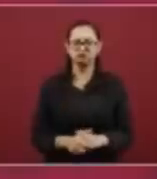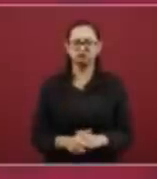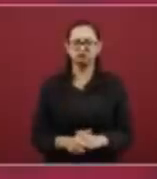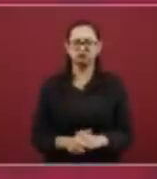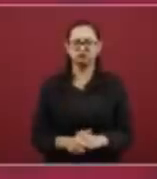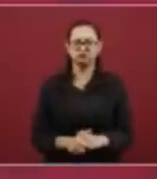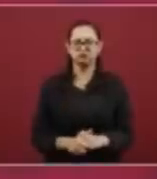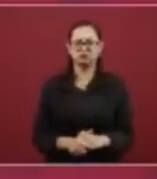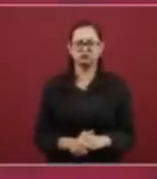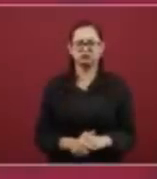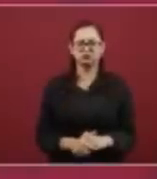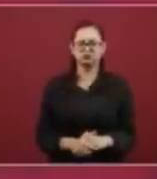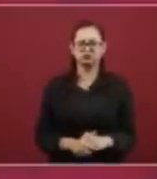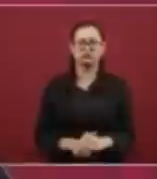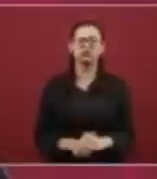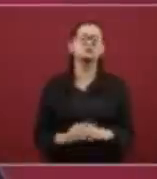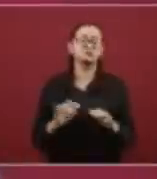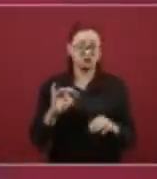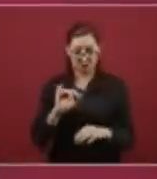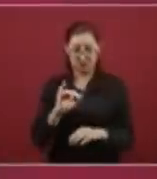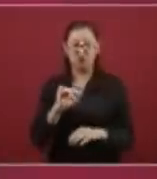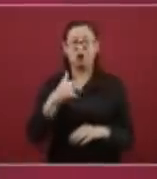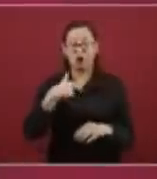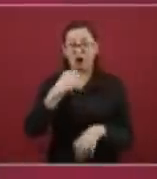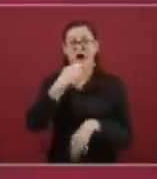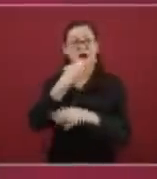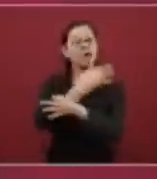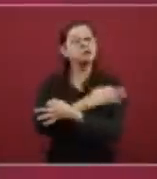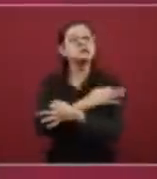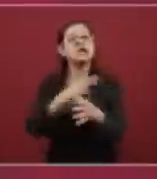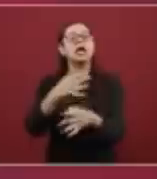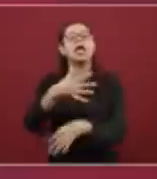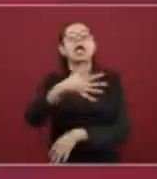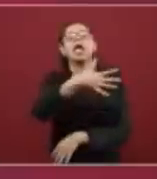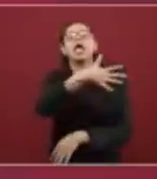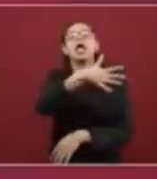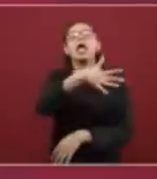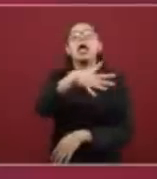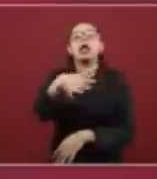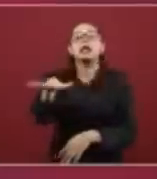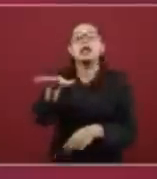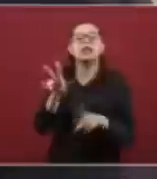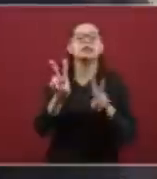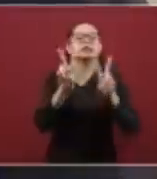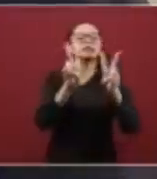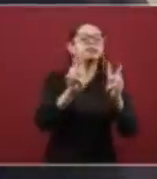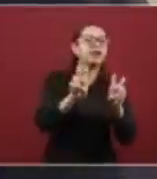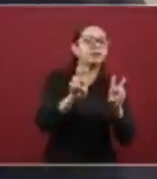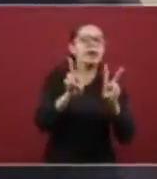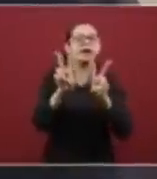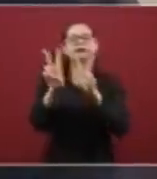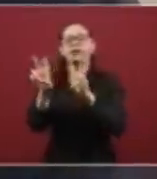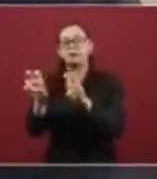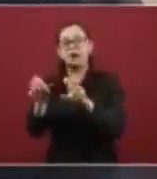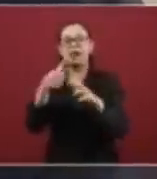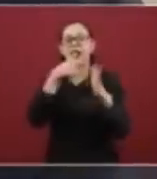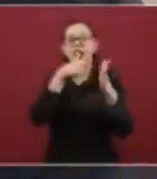conocer en términos generales de lo que se trata, son cartas amplias,